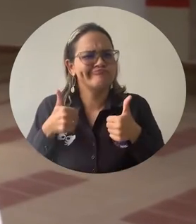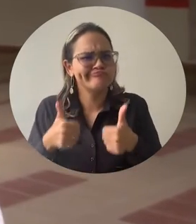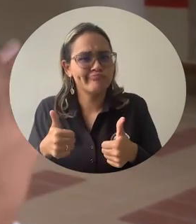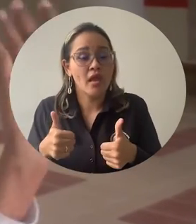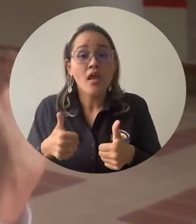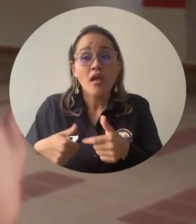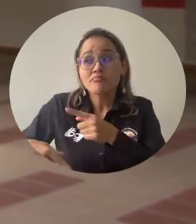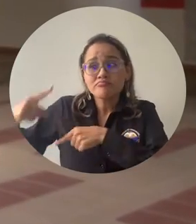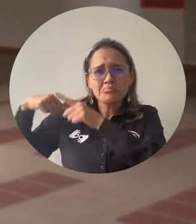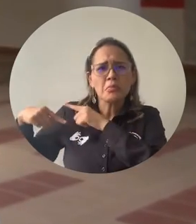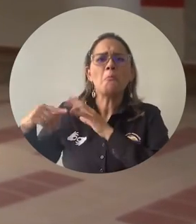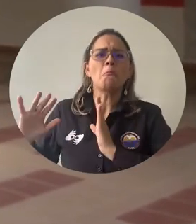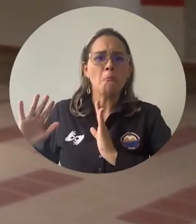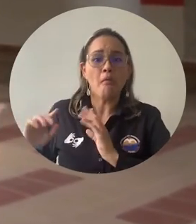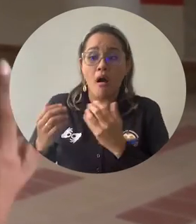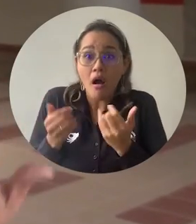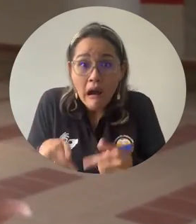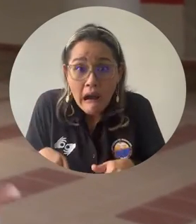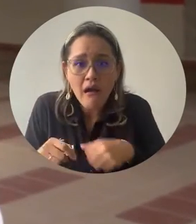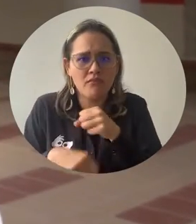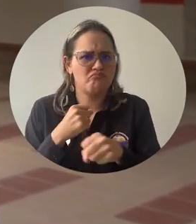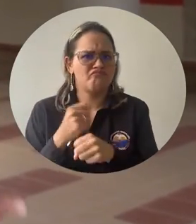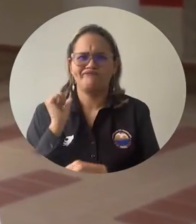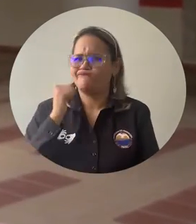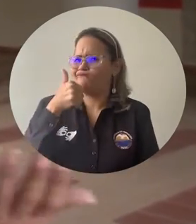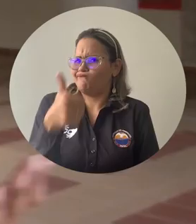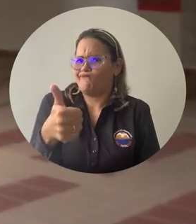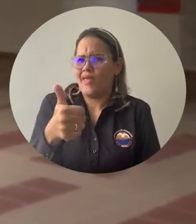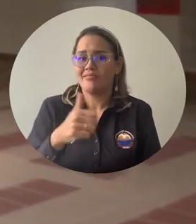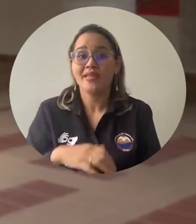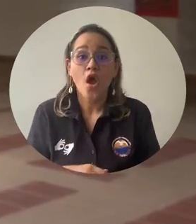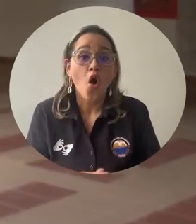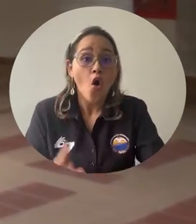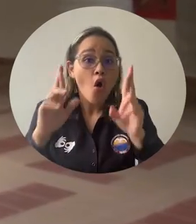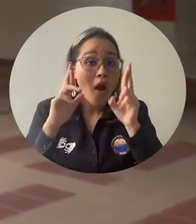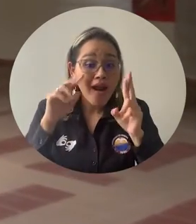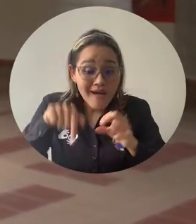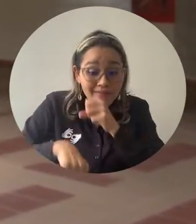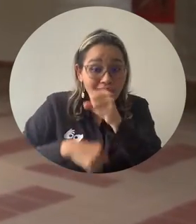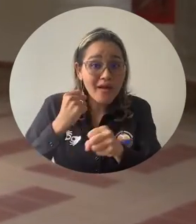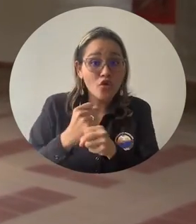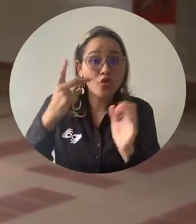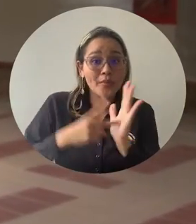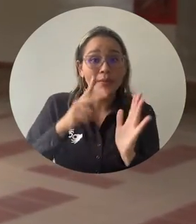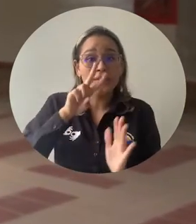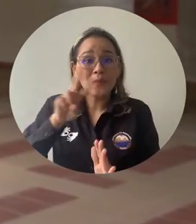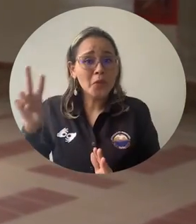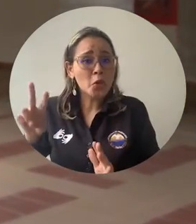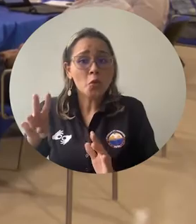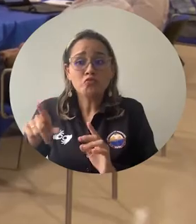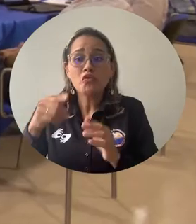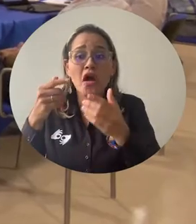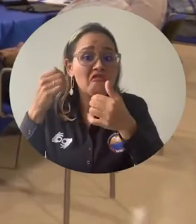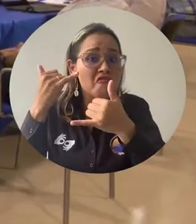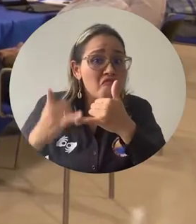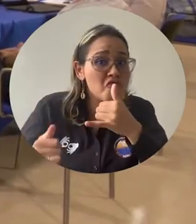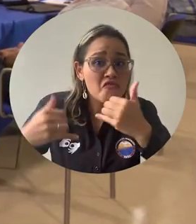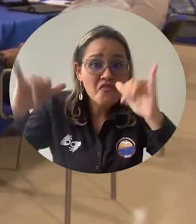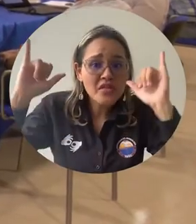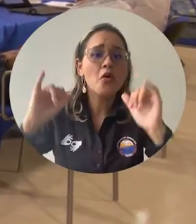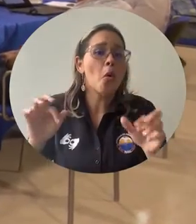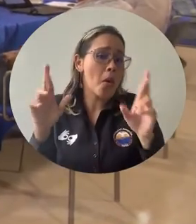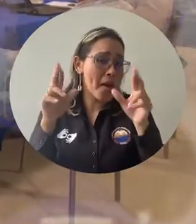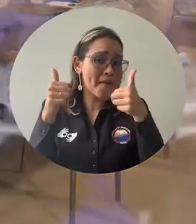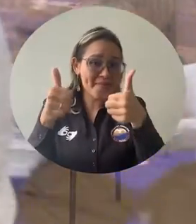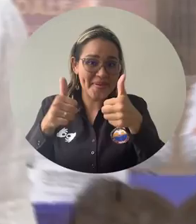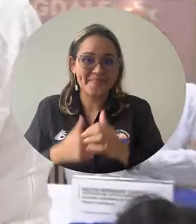bien referente a los años anteriores y la idea es que se culmine también este año 2022 de esa misma forma. Durante esta sesión,